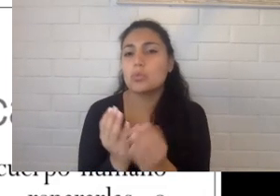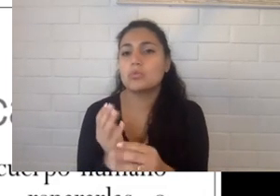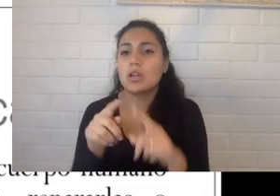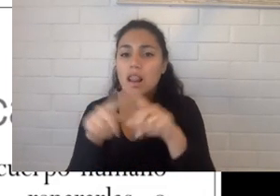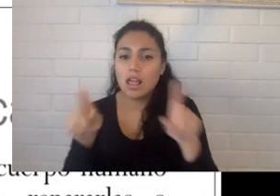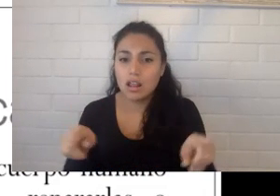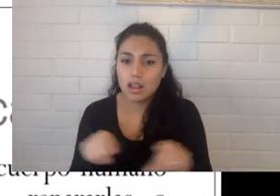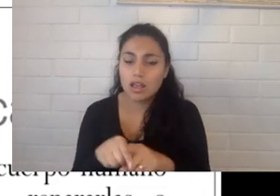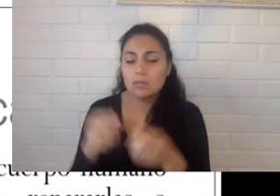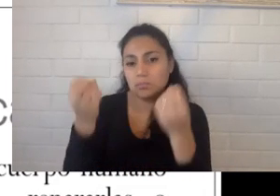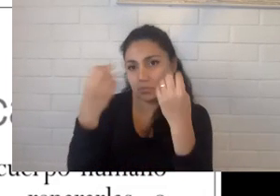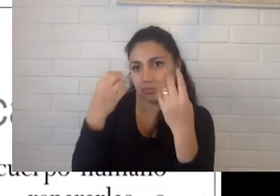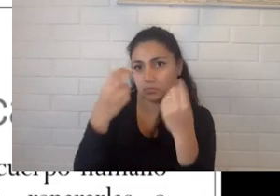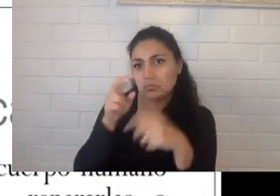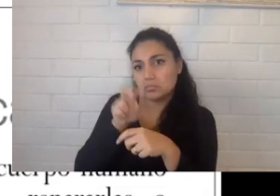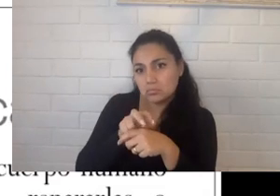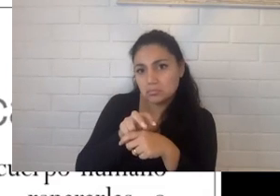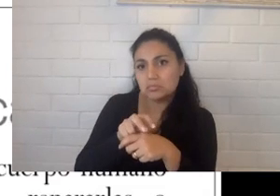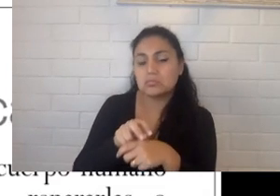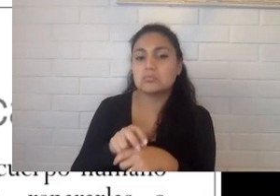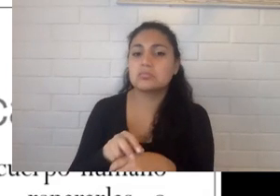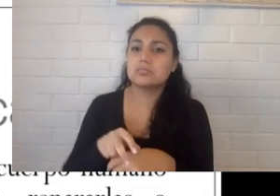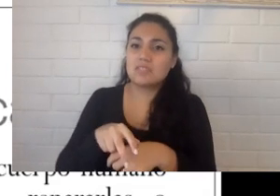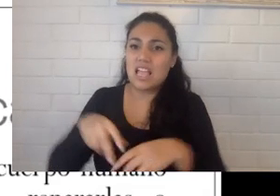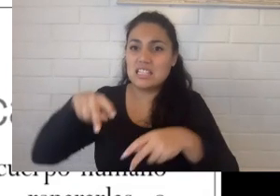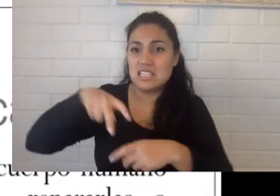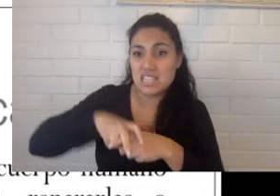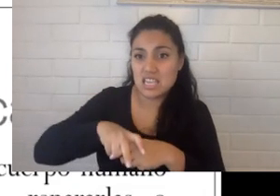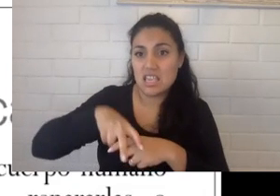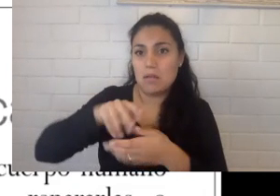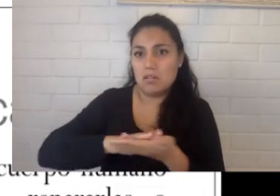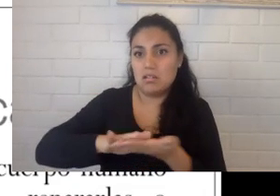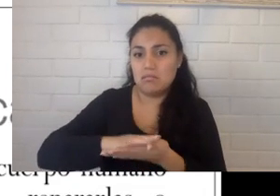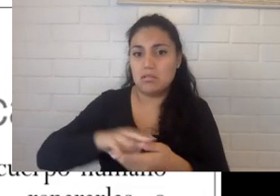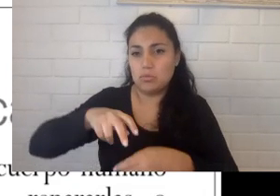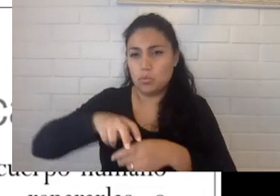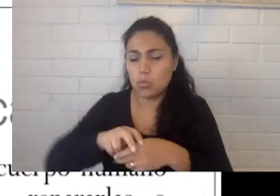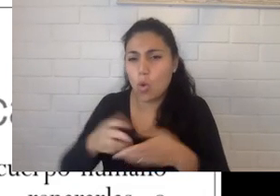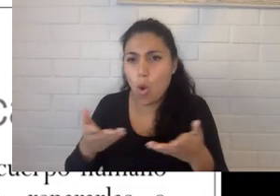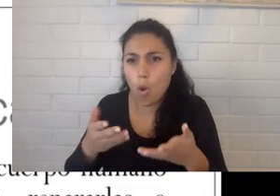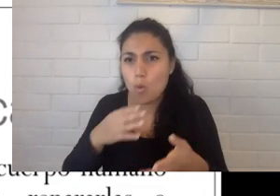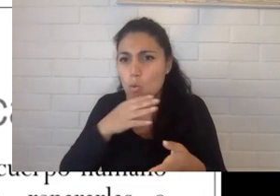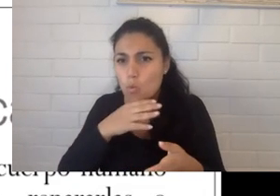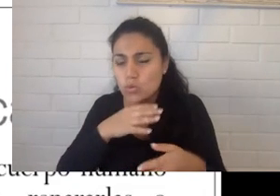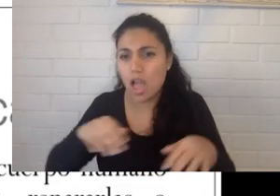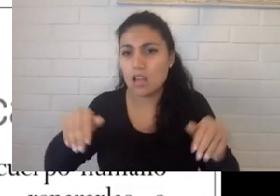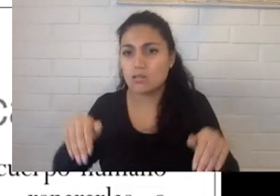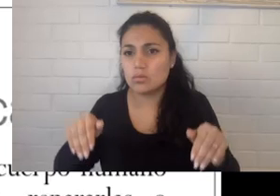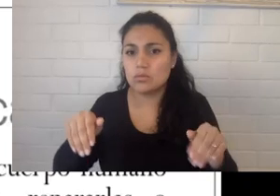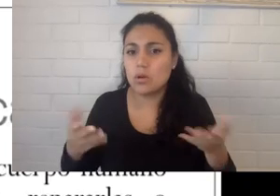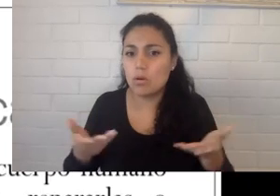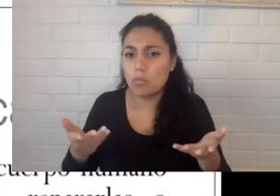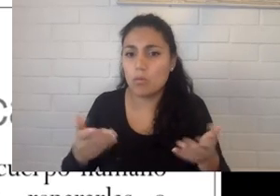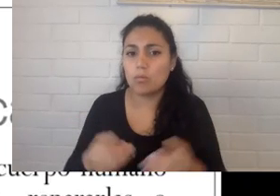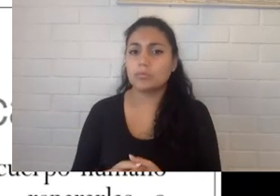ejemplo, cuando quieren estar sentados sobre una silla, hay un análisis ocupacional específico para ver cuál es la mejor postura para estar en